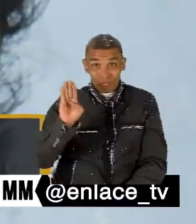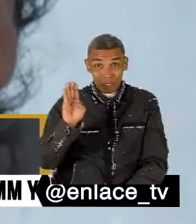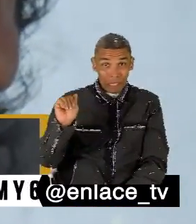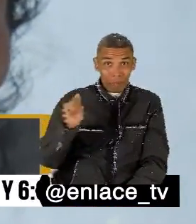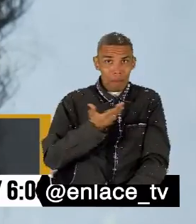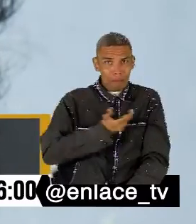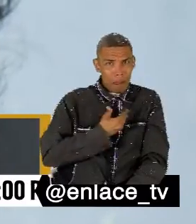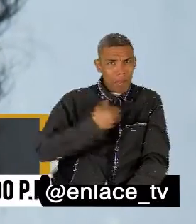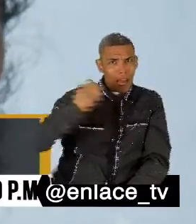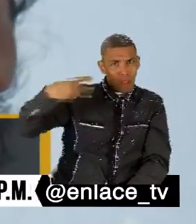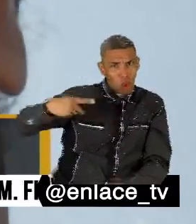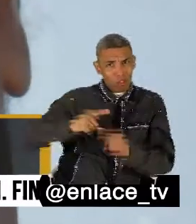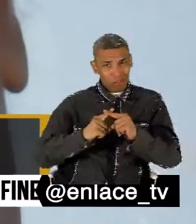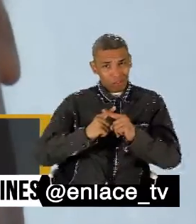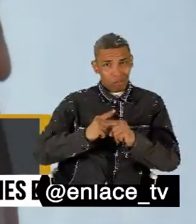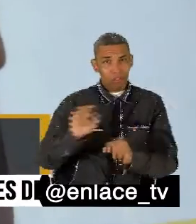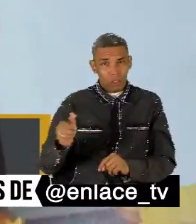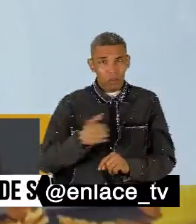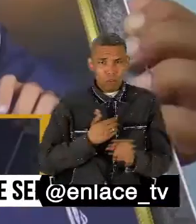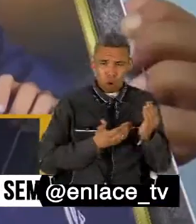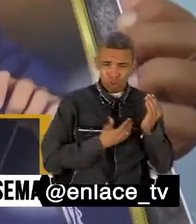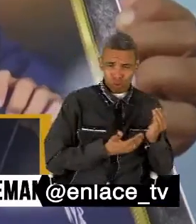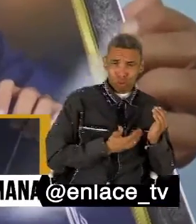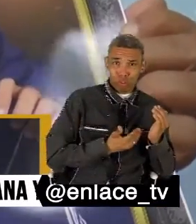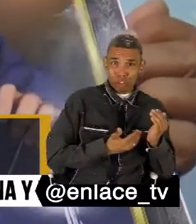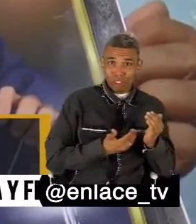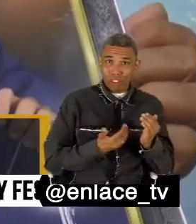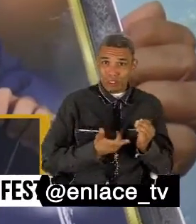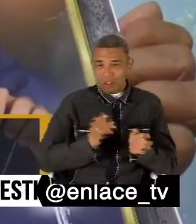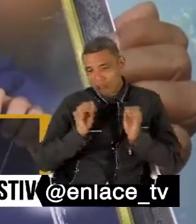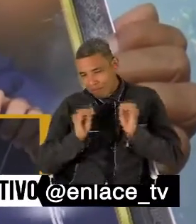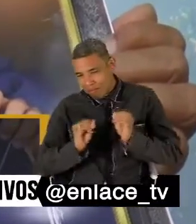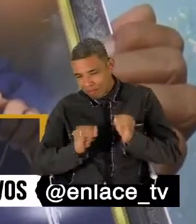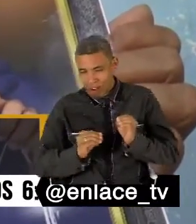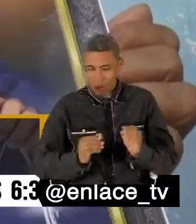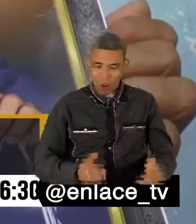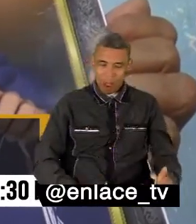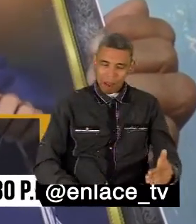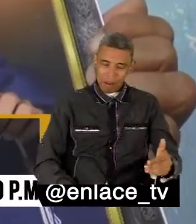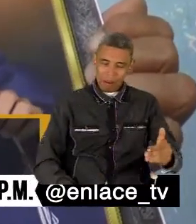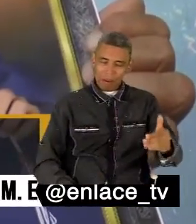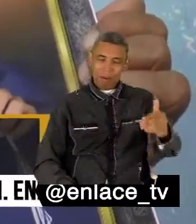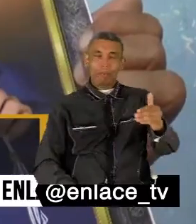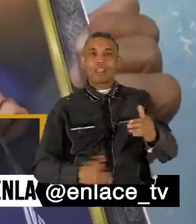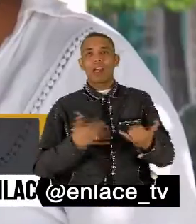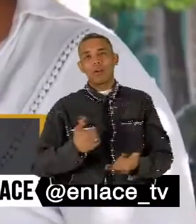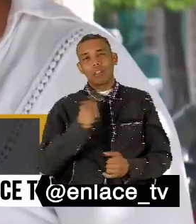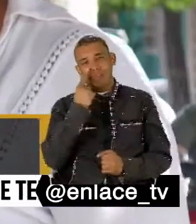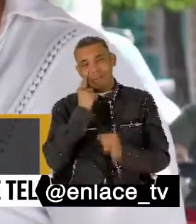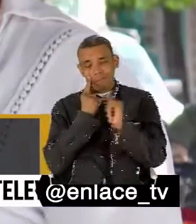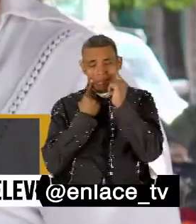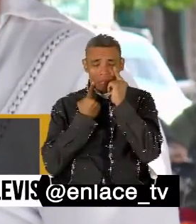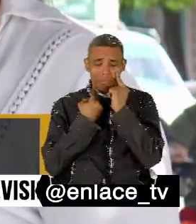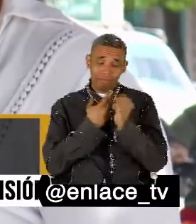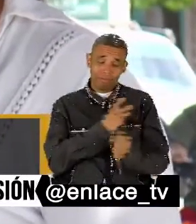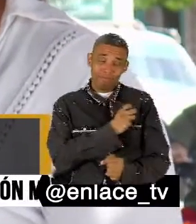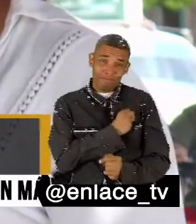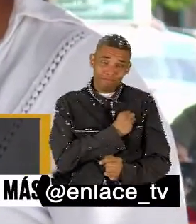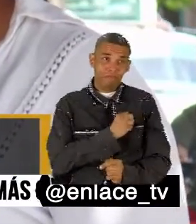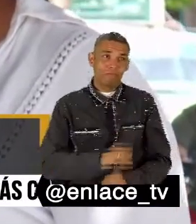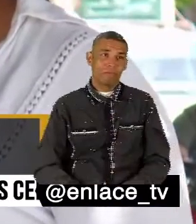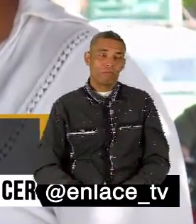que lo formó desde los 2 meses de nacido y lo recibió con amor de madre, hoy llora sin consuelo la despedida de su hijo. Muy amablemente le pedimos